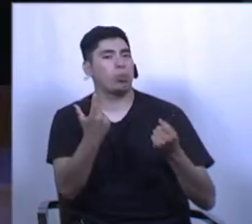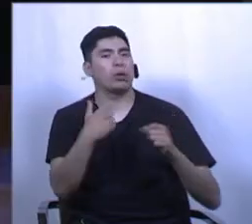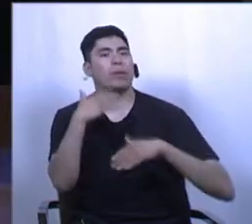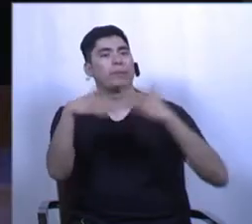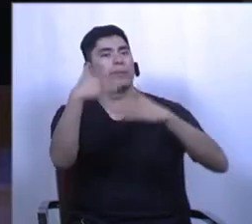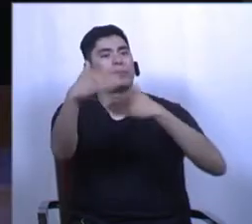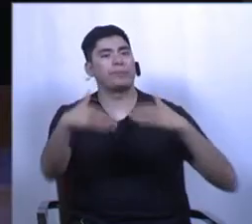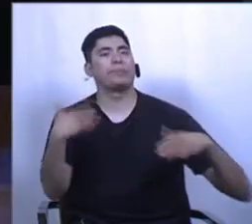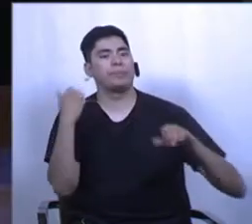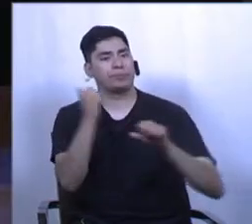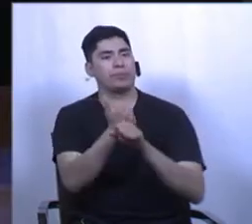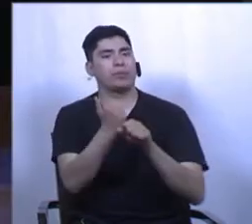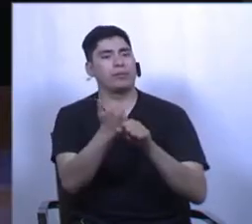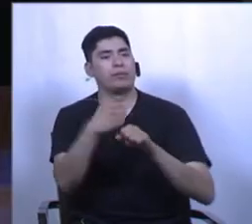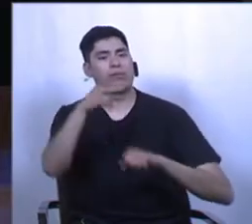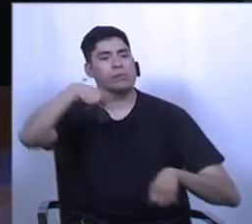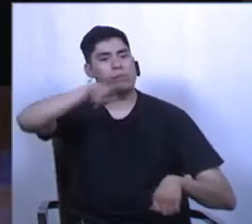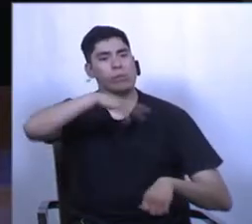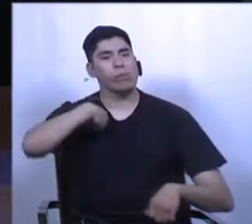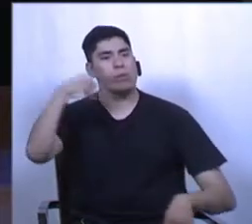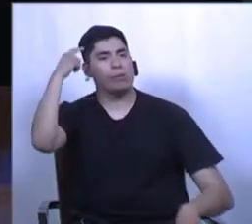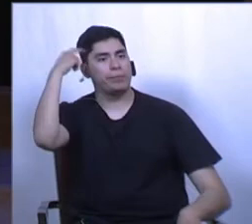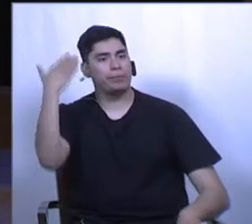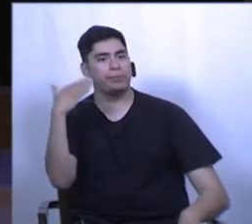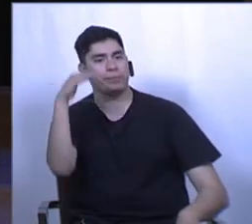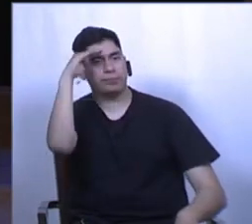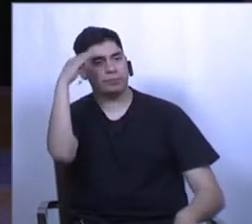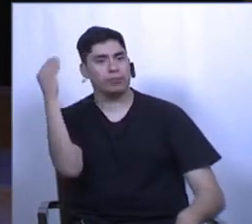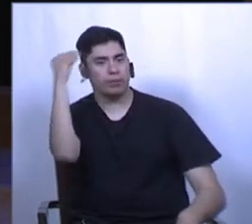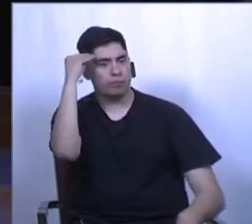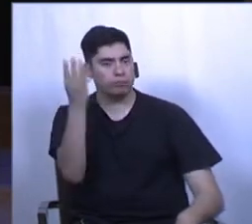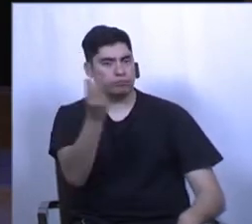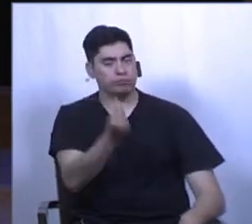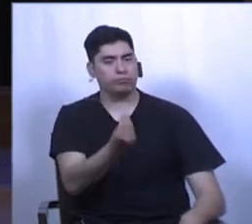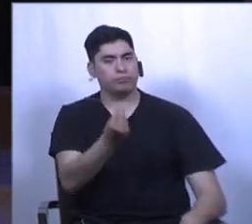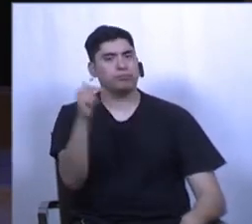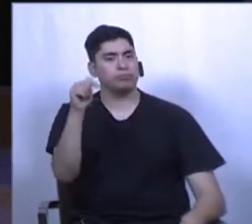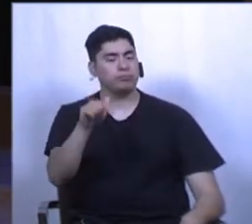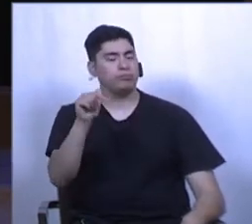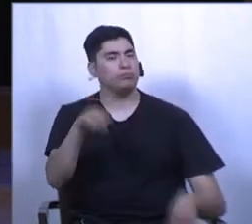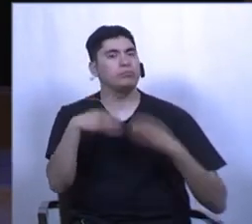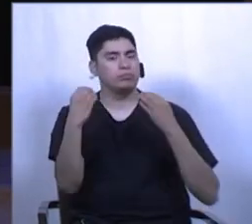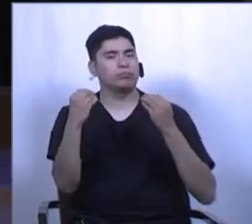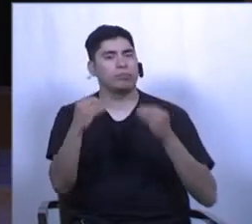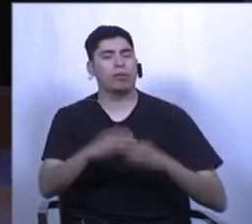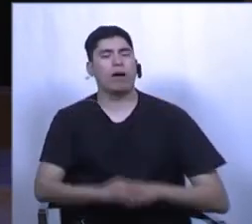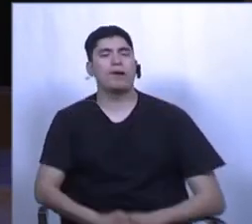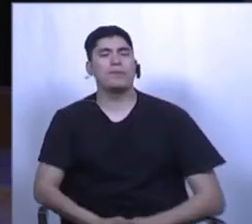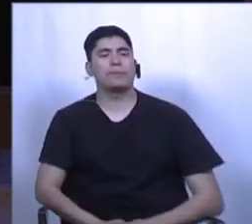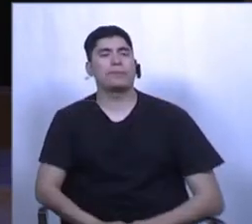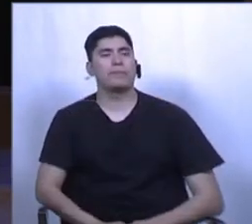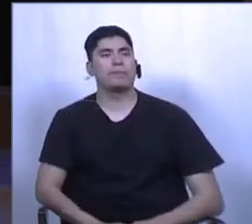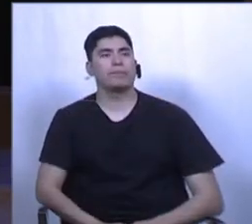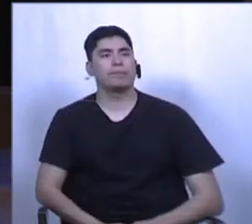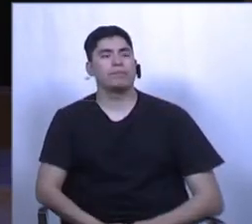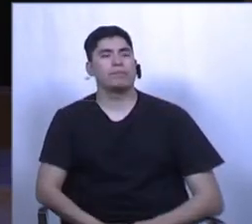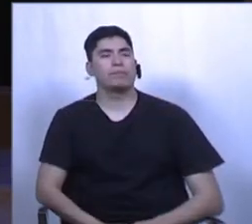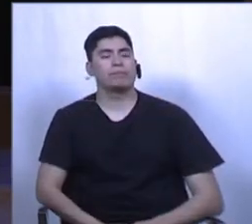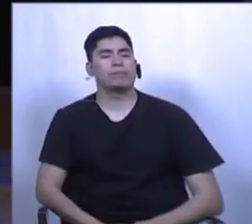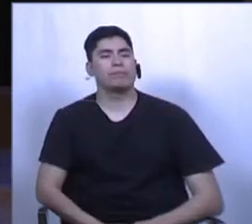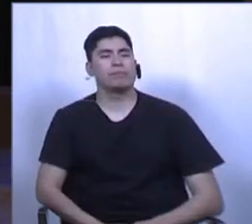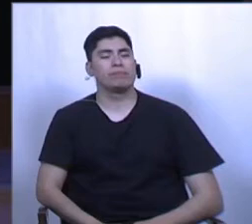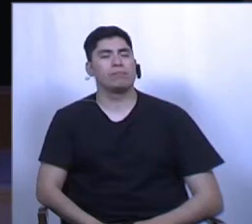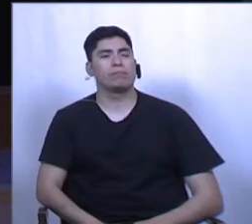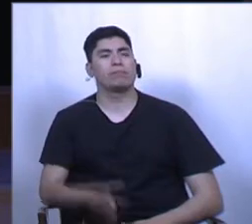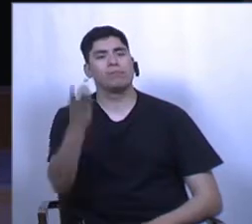que es parte de nuestra conciencia o inconsciencia. Y lo que sucede durante estos desórdenes es que las sinapsis